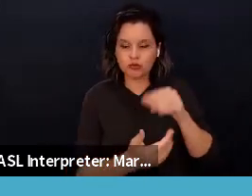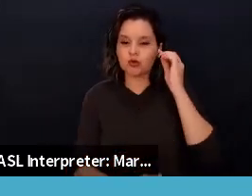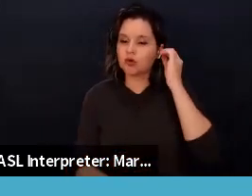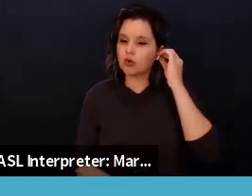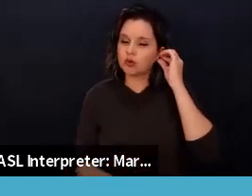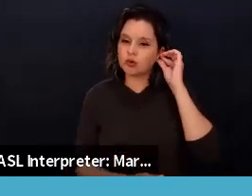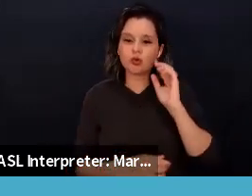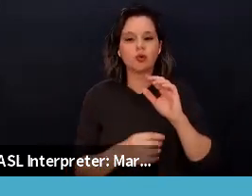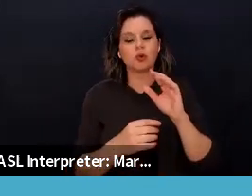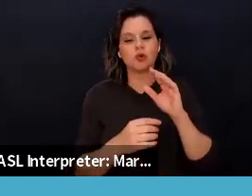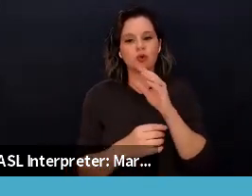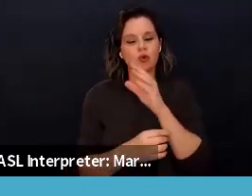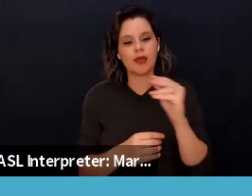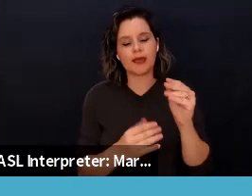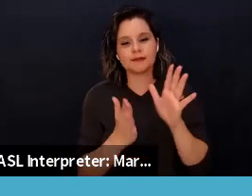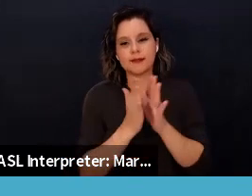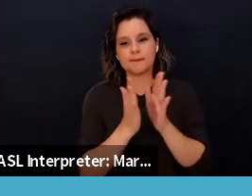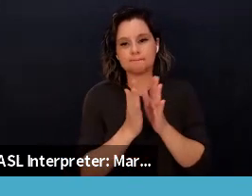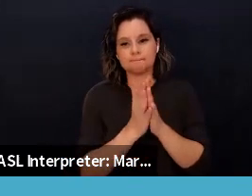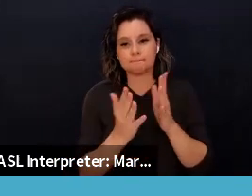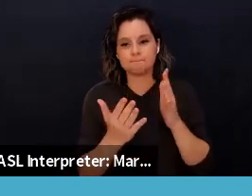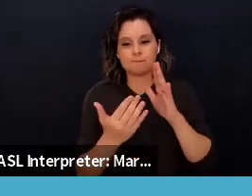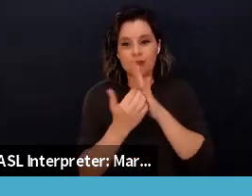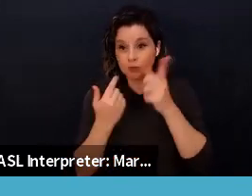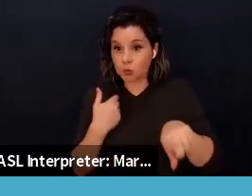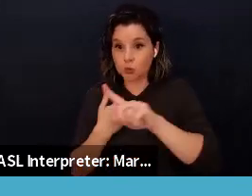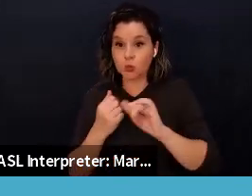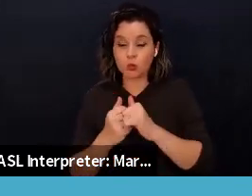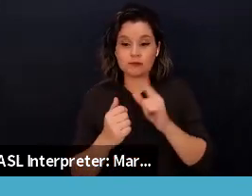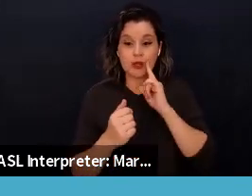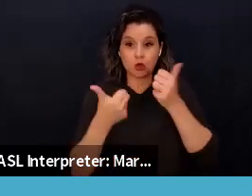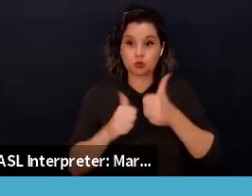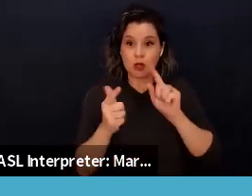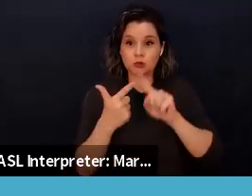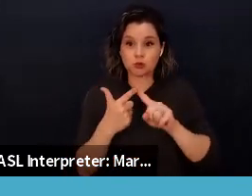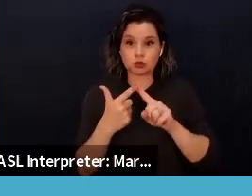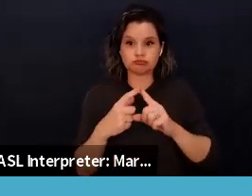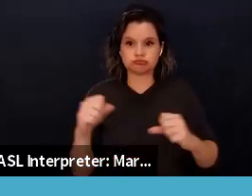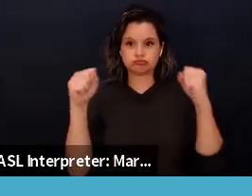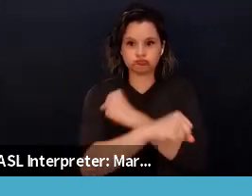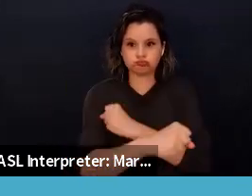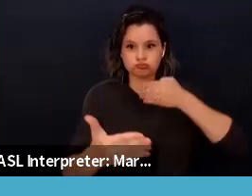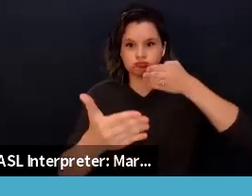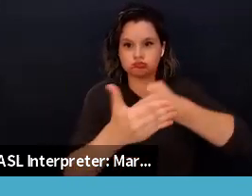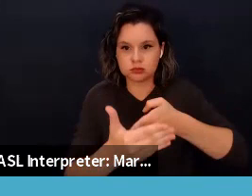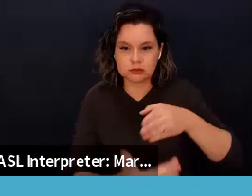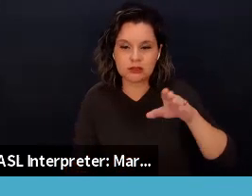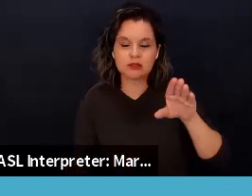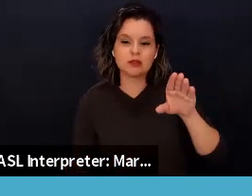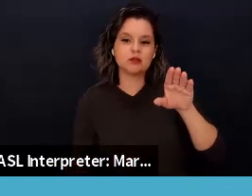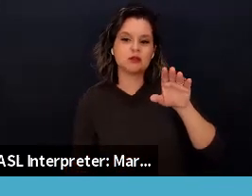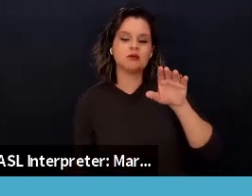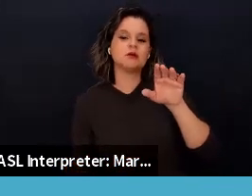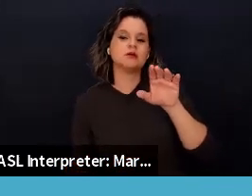y que para ustedes que están tratando de combatir la violencia sexual, ¿qué es